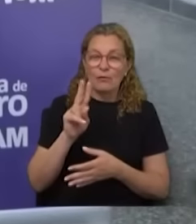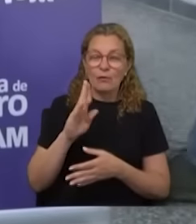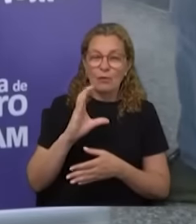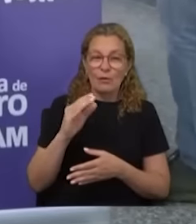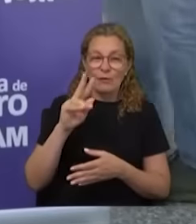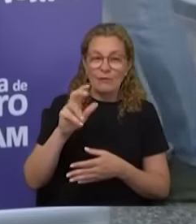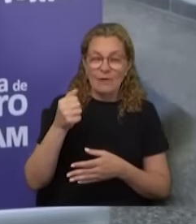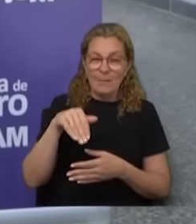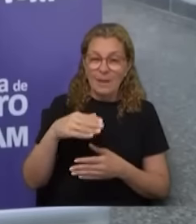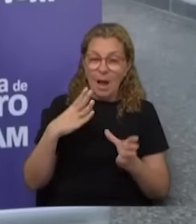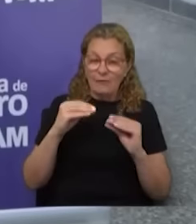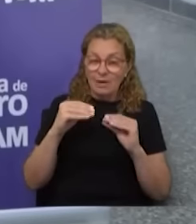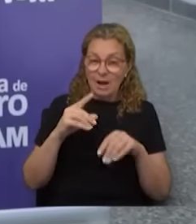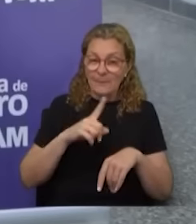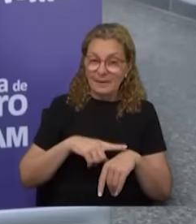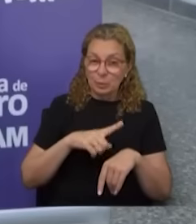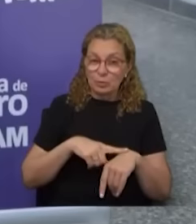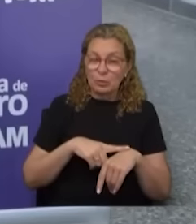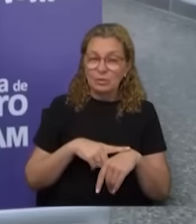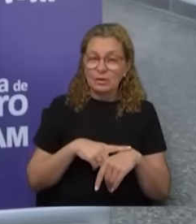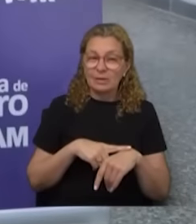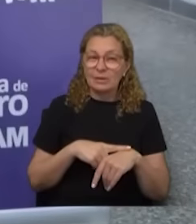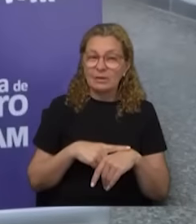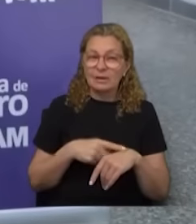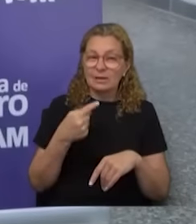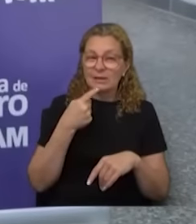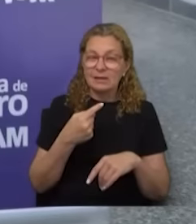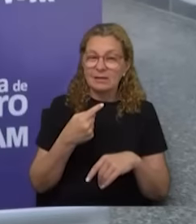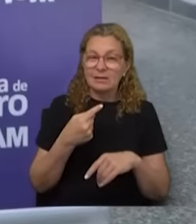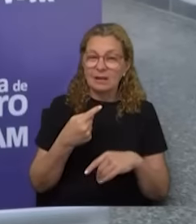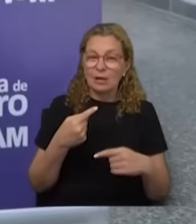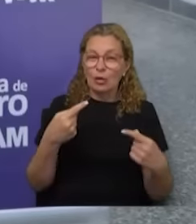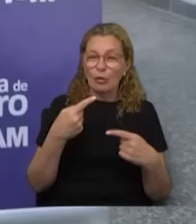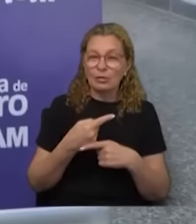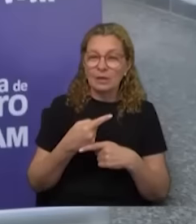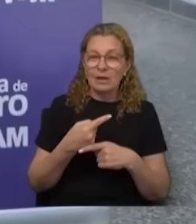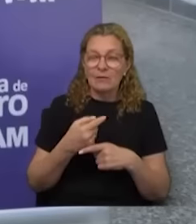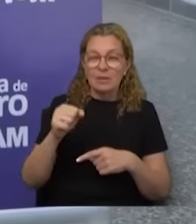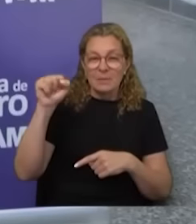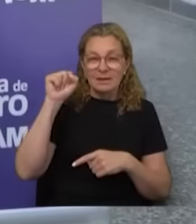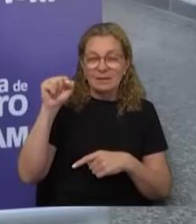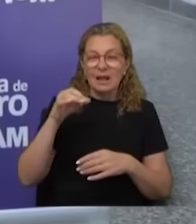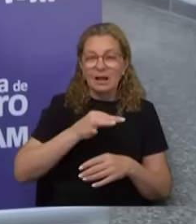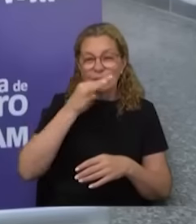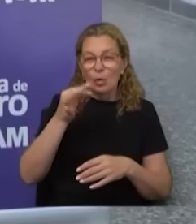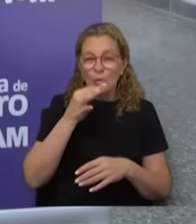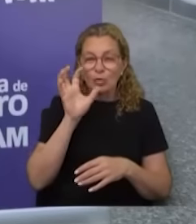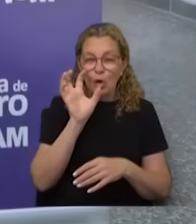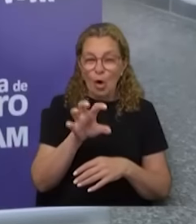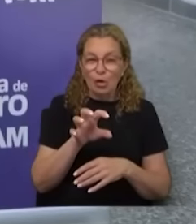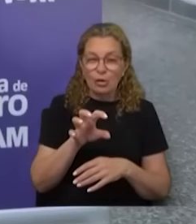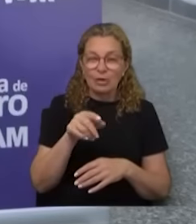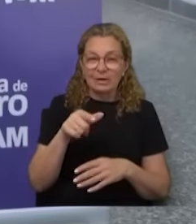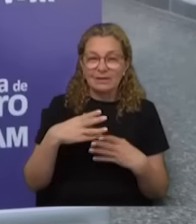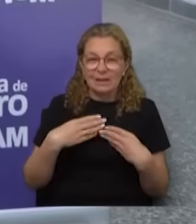desarrollar el conversatorio en minutos de la contrapartida antifeminista y los discursos de odio eh En